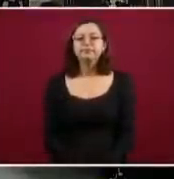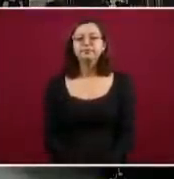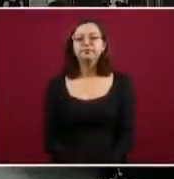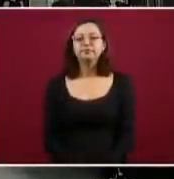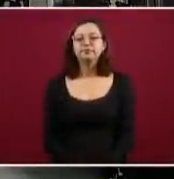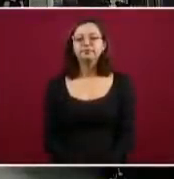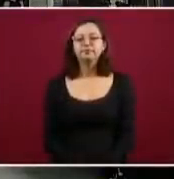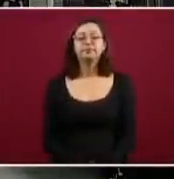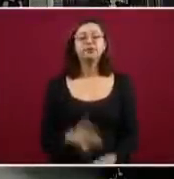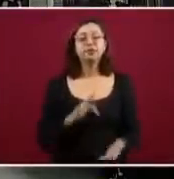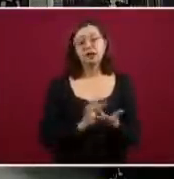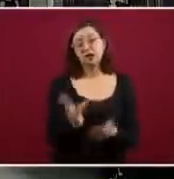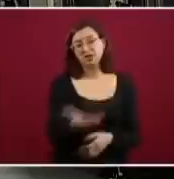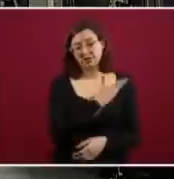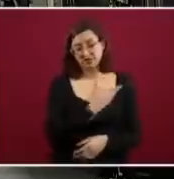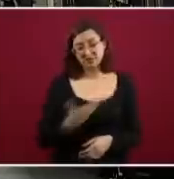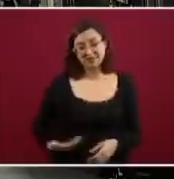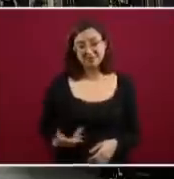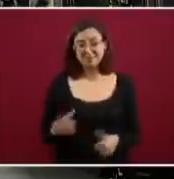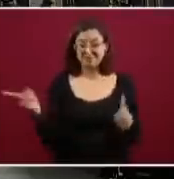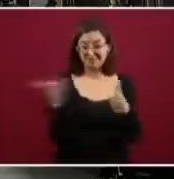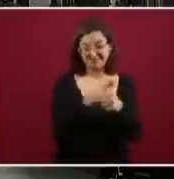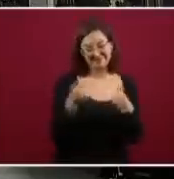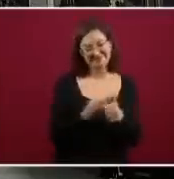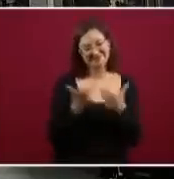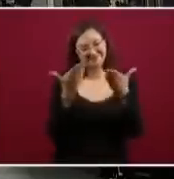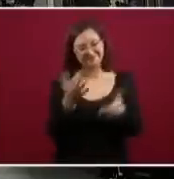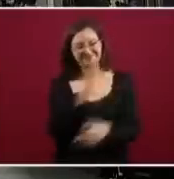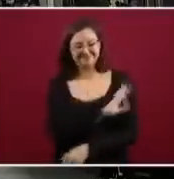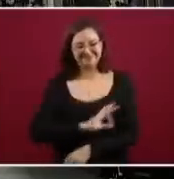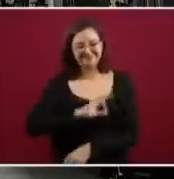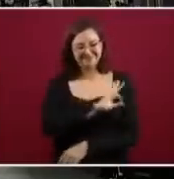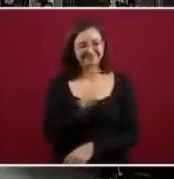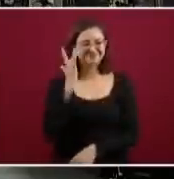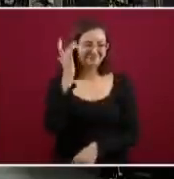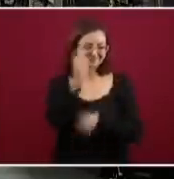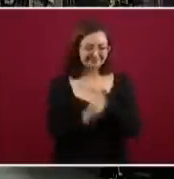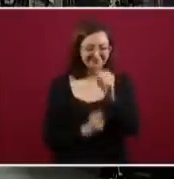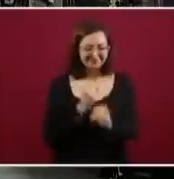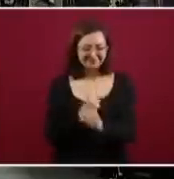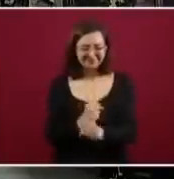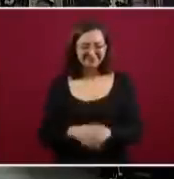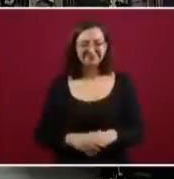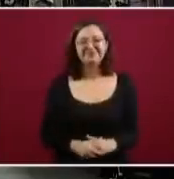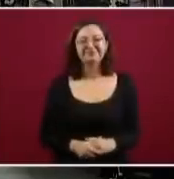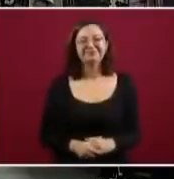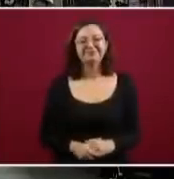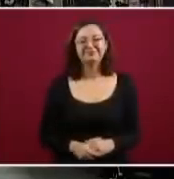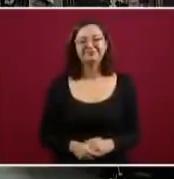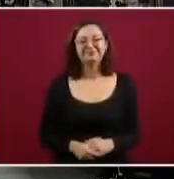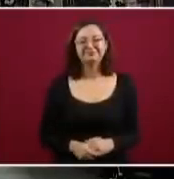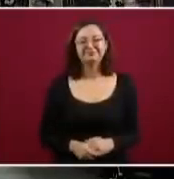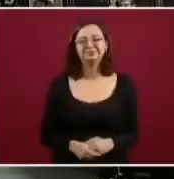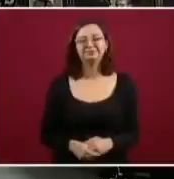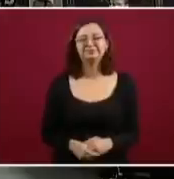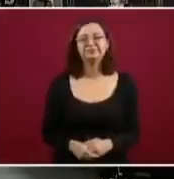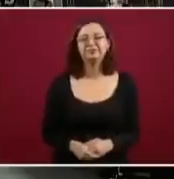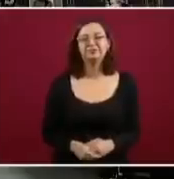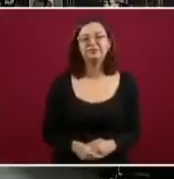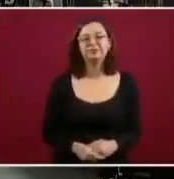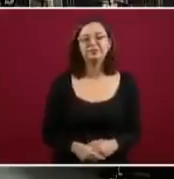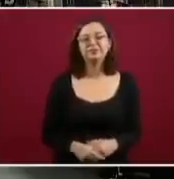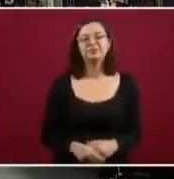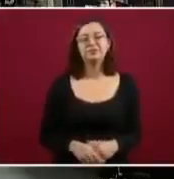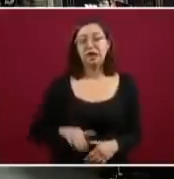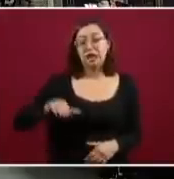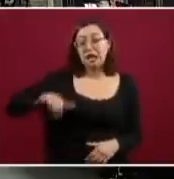gracias presidente antes que nada feliz cumpleaños señor presidente quería quiero preguntarle algo que hablan un poquito acerca de lo que decía la